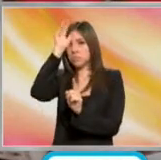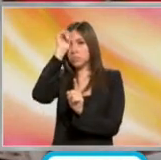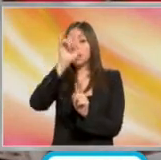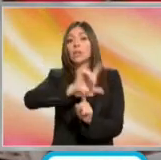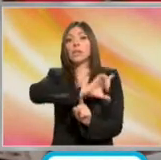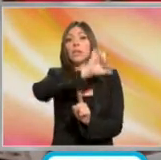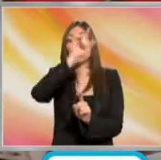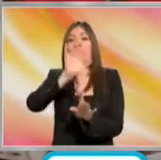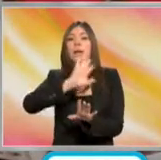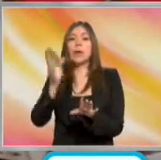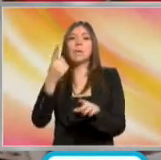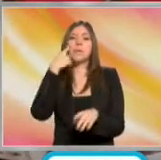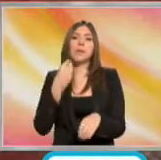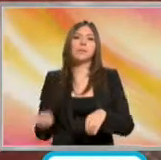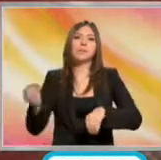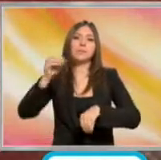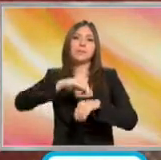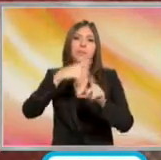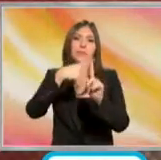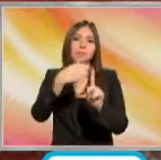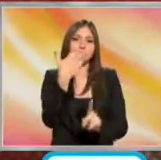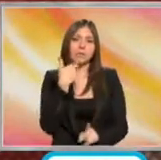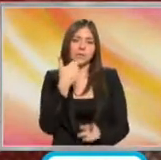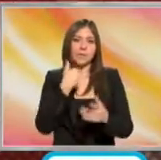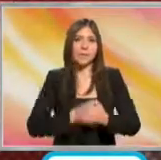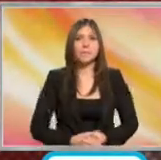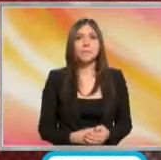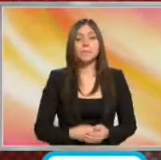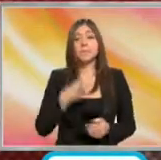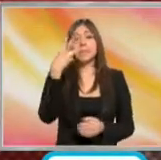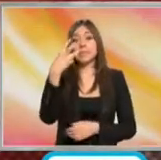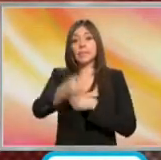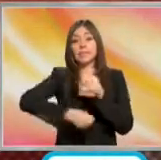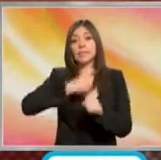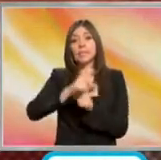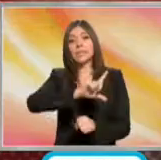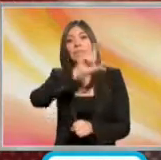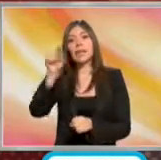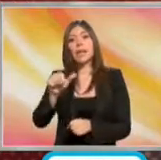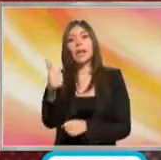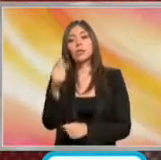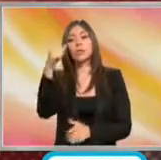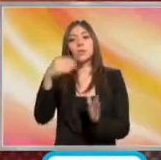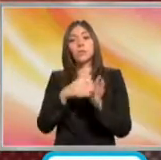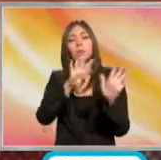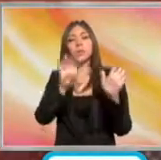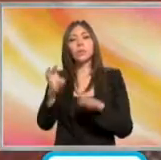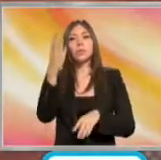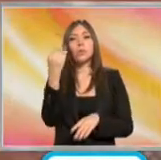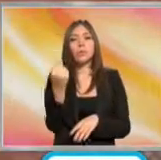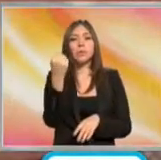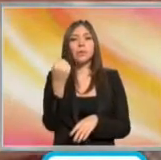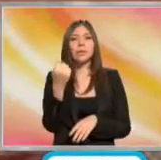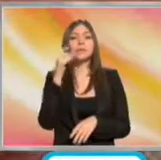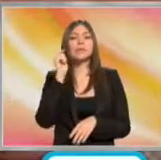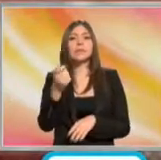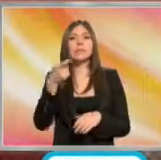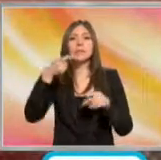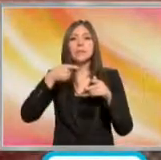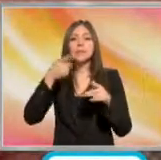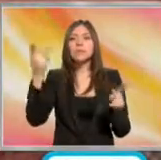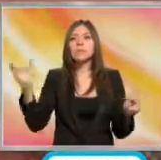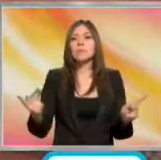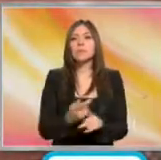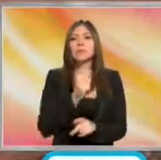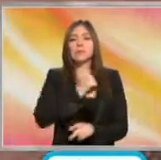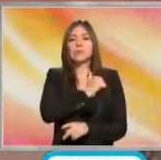primeras manifestaciones de instalar la Cruz Roja. 3 años después, en agosto de 1909, ocurriría una de las mayores catástrofes